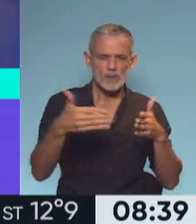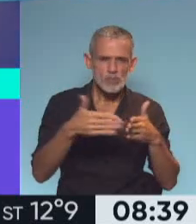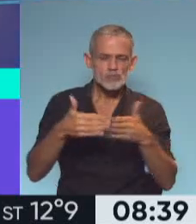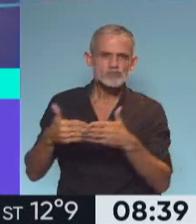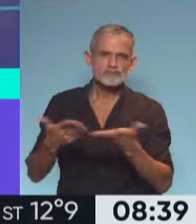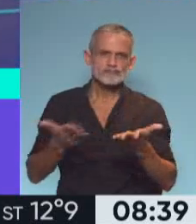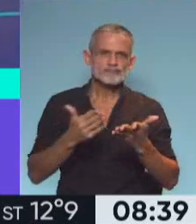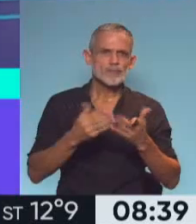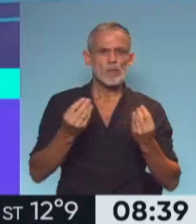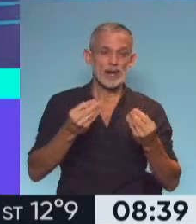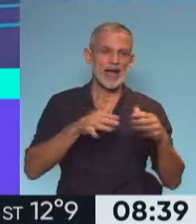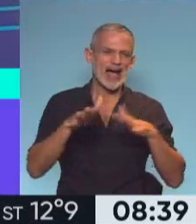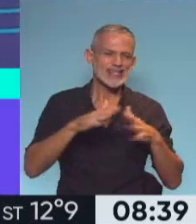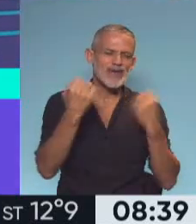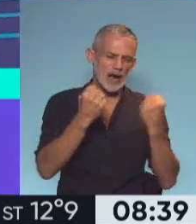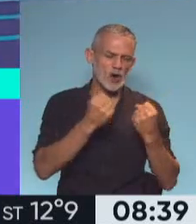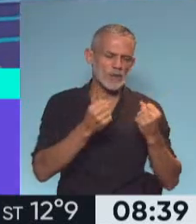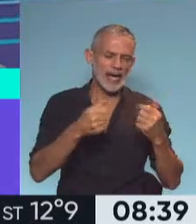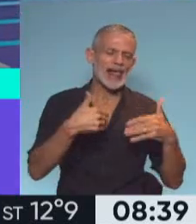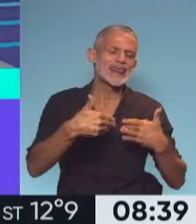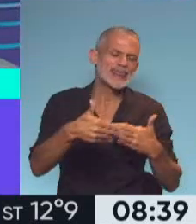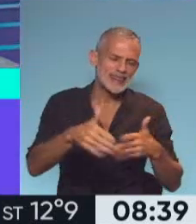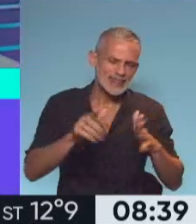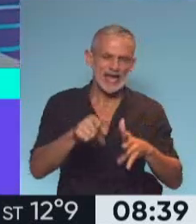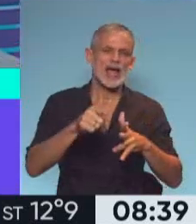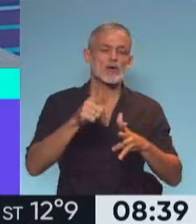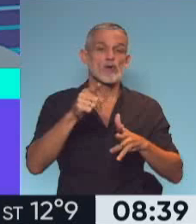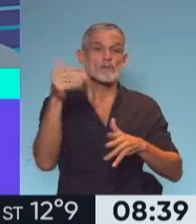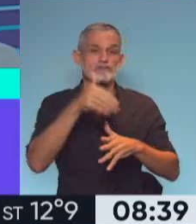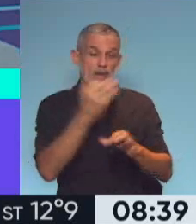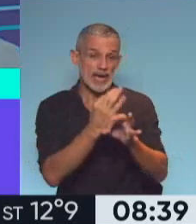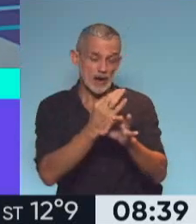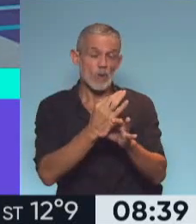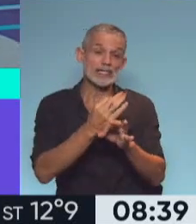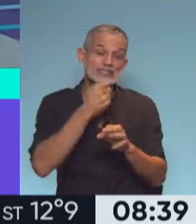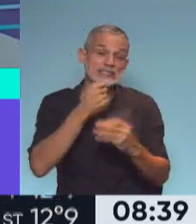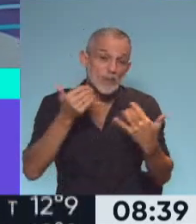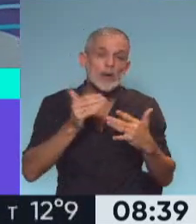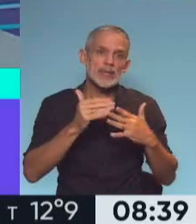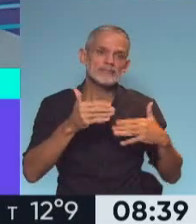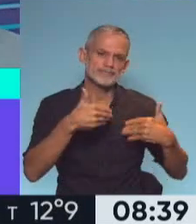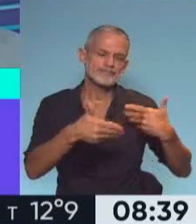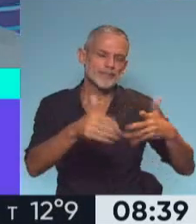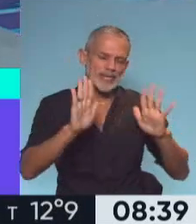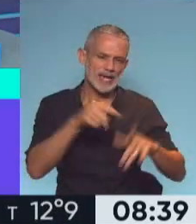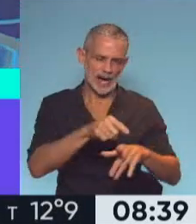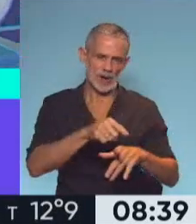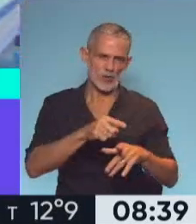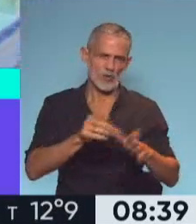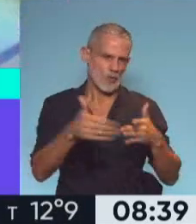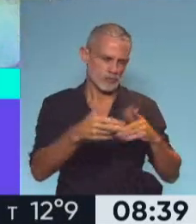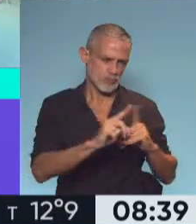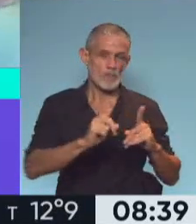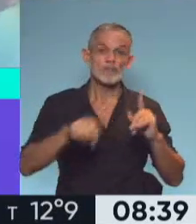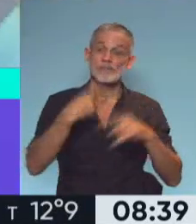objetivo es mantener la actividad económica, también la presencialidad escolar en la medida de lo posible. De hecho, ya también se ha dicho, hay un